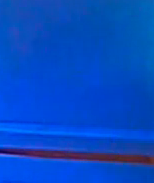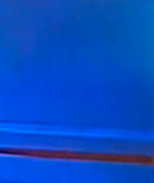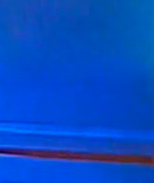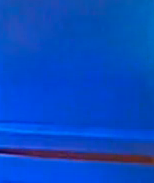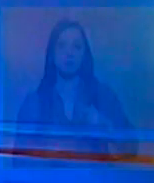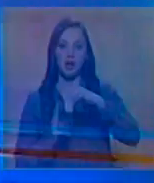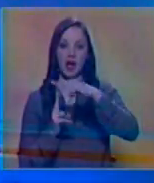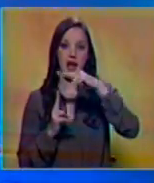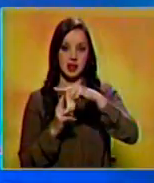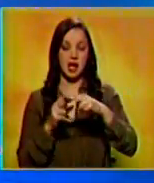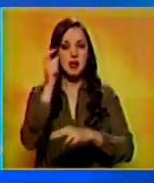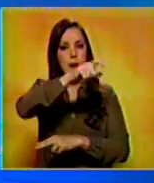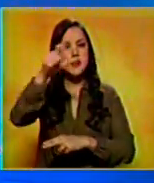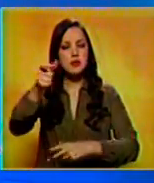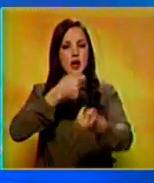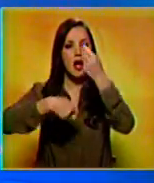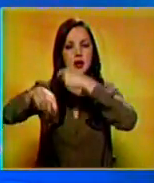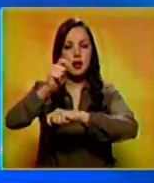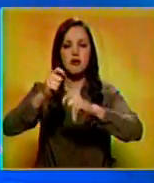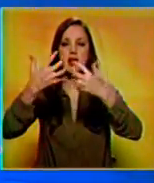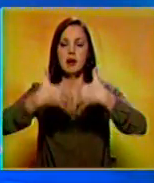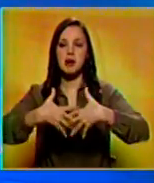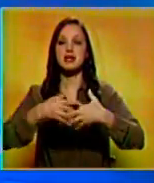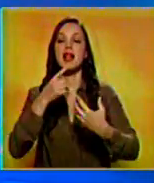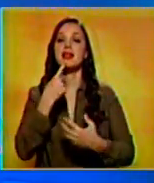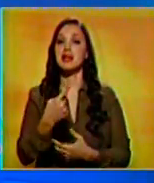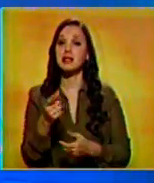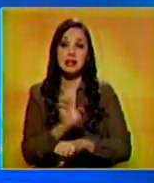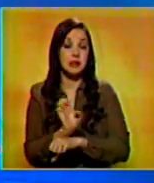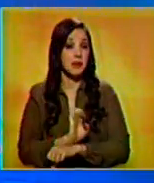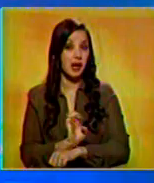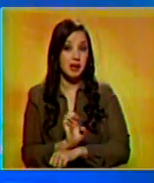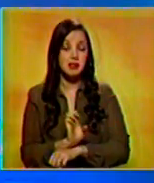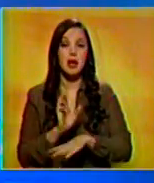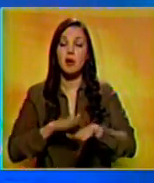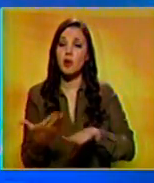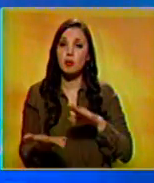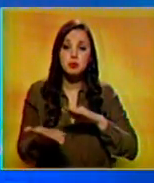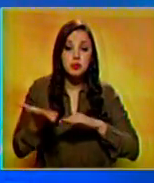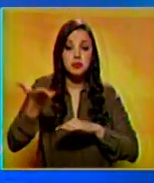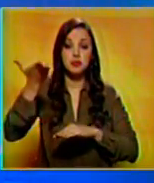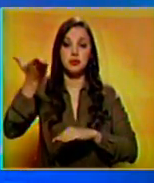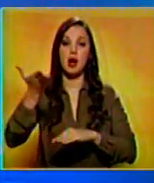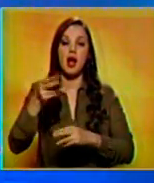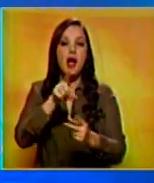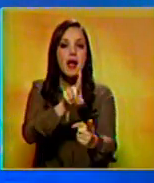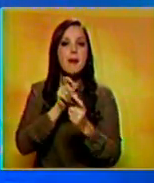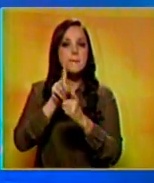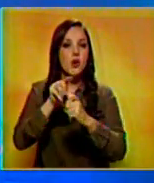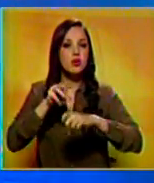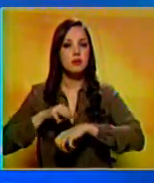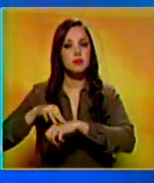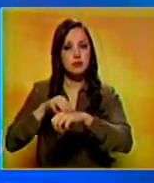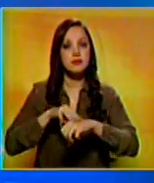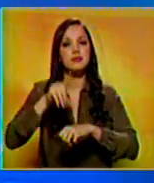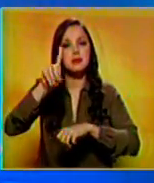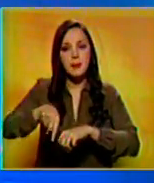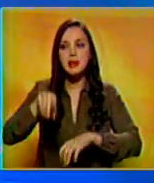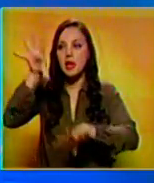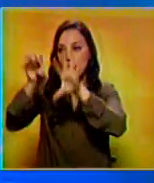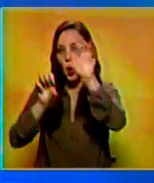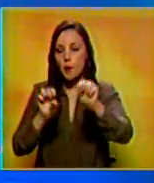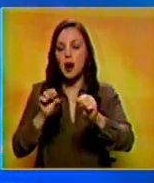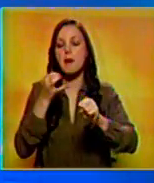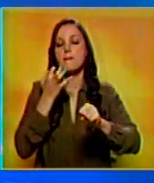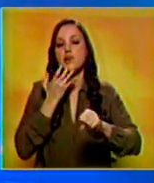En Táchira, comerciantes y productores agropecuarios se declararon en emergencia ante el incremento de los impuestos municipales y las importaciones de rubros como